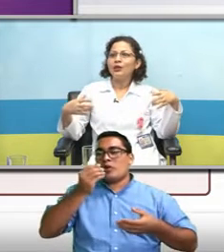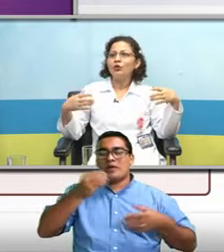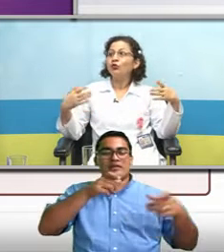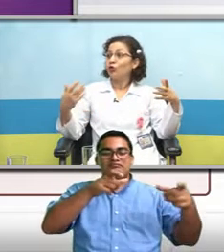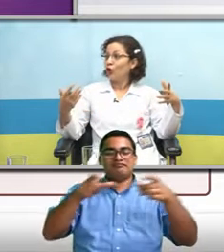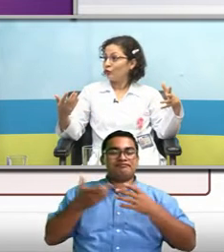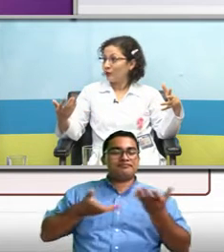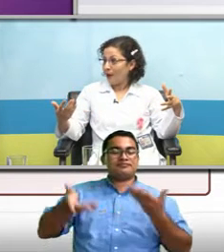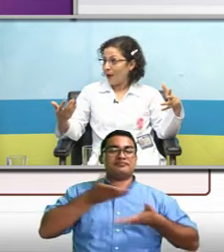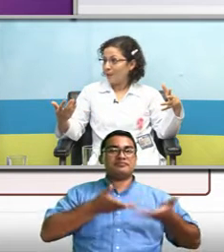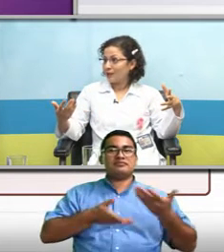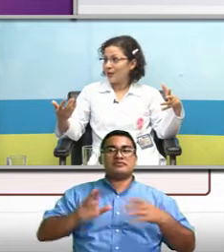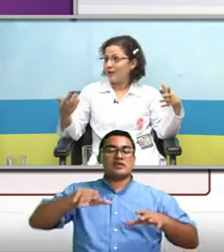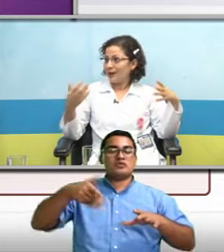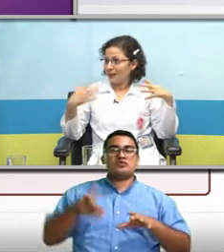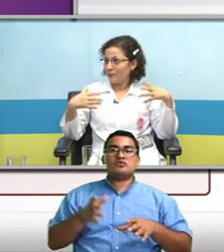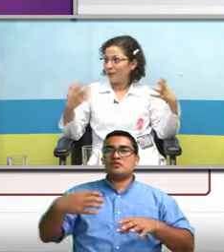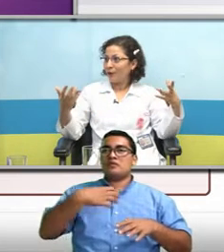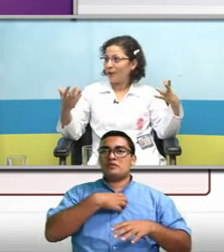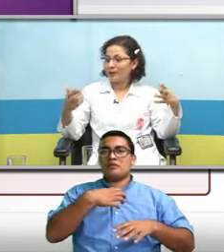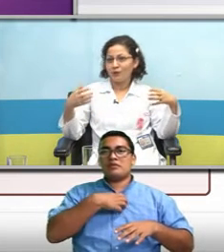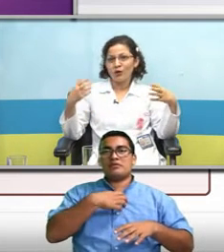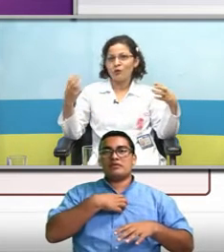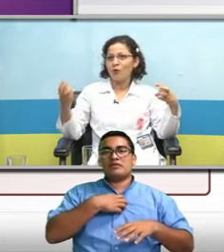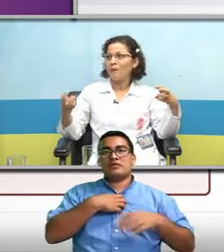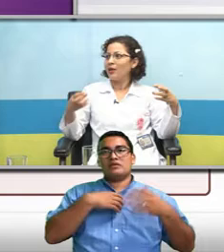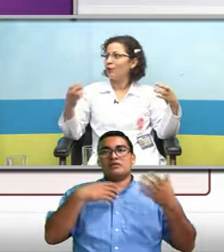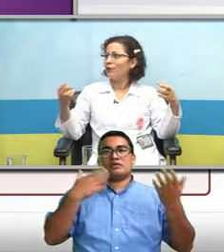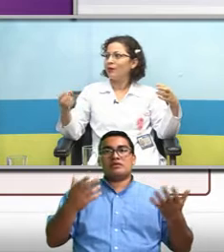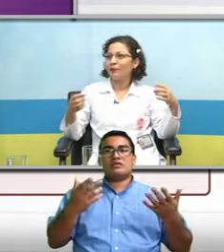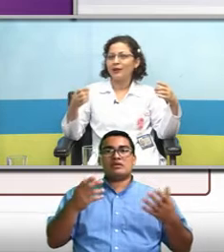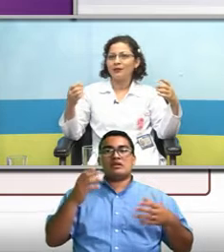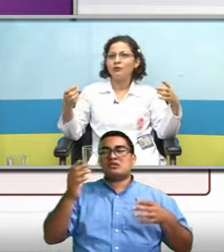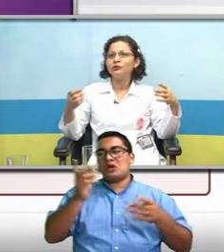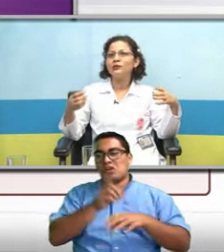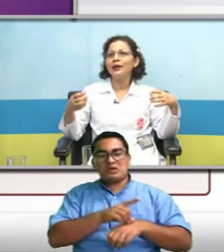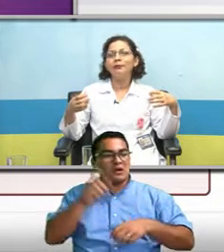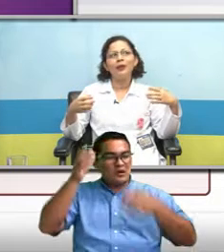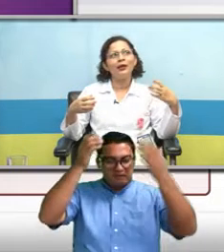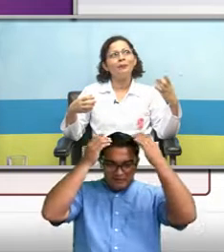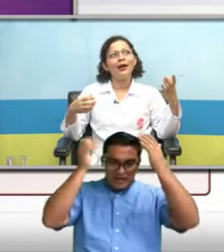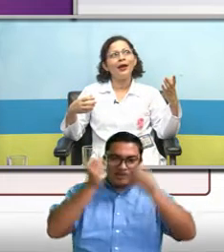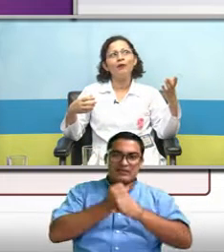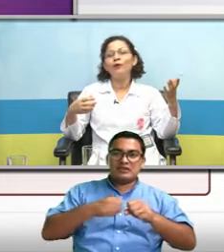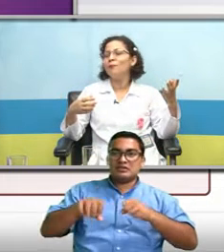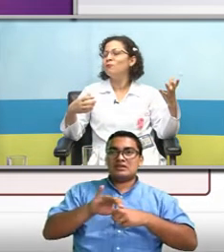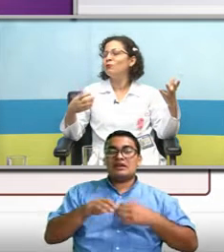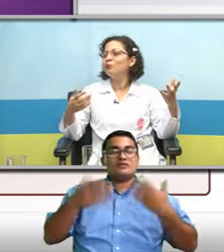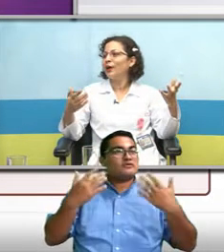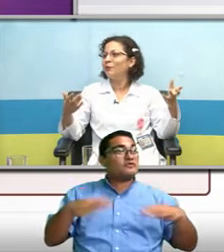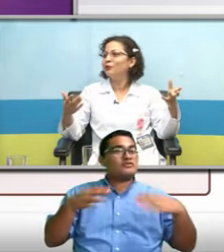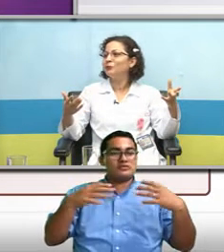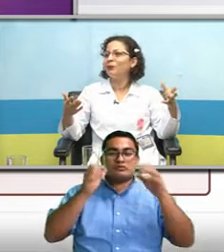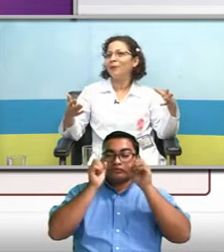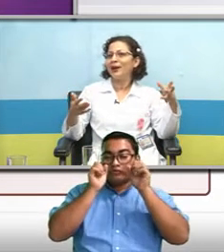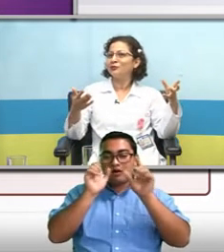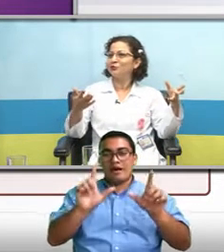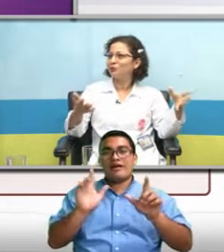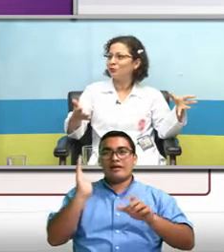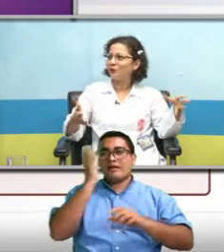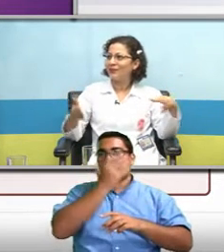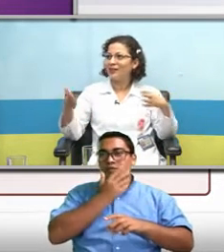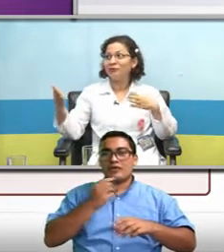y nosotros cocinamos, o sea, el equipo de cuidados paliativos, que somos médico, enfermera, trabajo social, y para ella fue muy hermoso pues ver